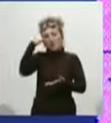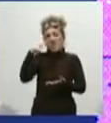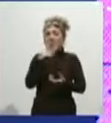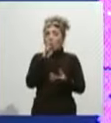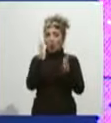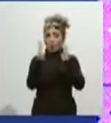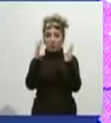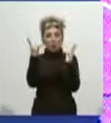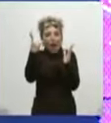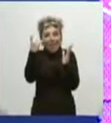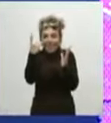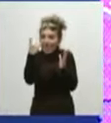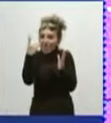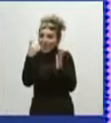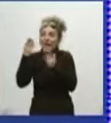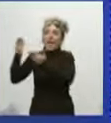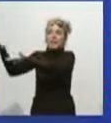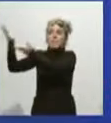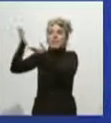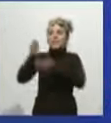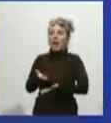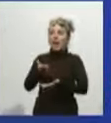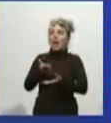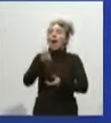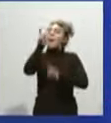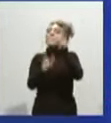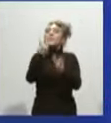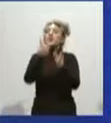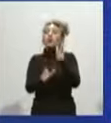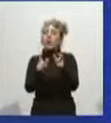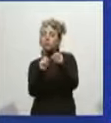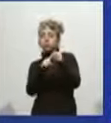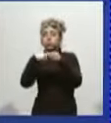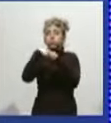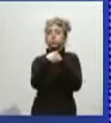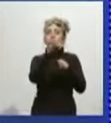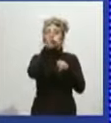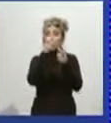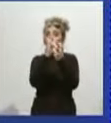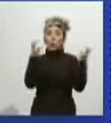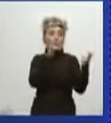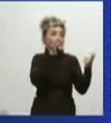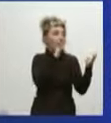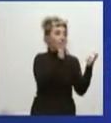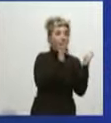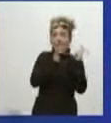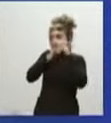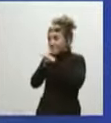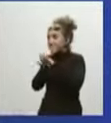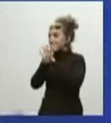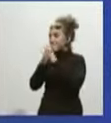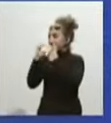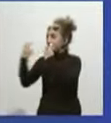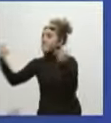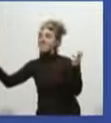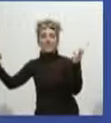momento invitar a que los miembros del jurado no han llegado todavía, no han llegado todavía.